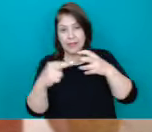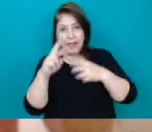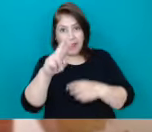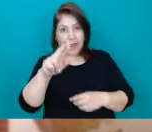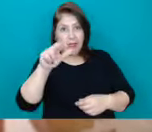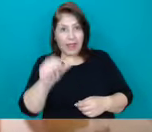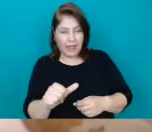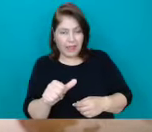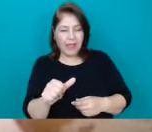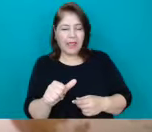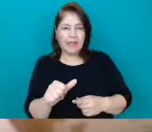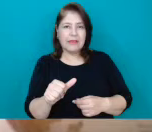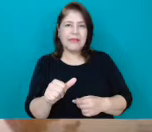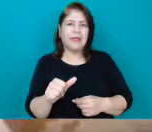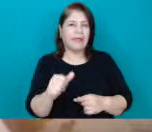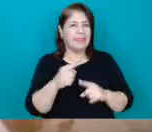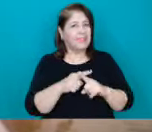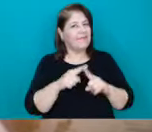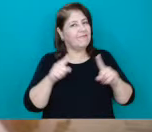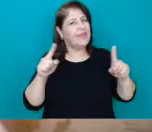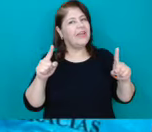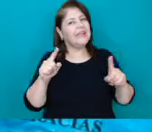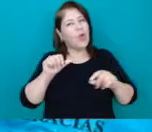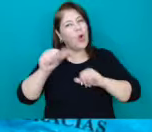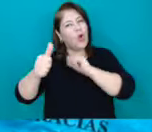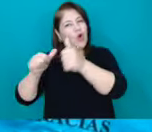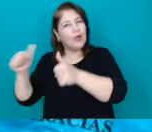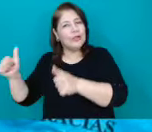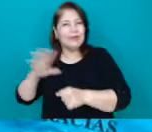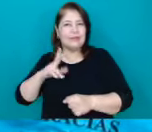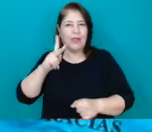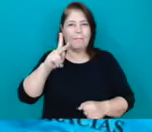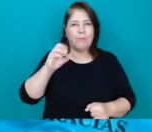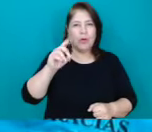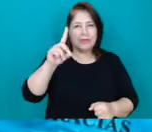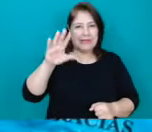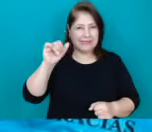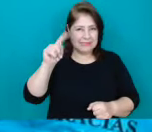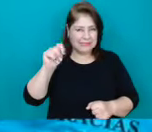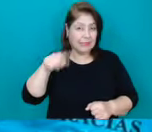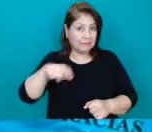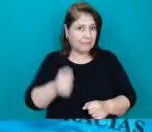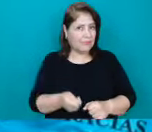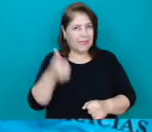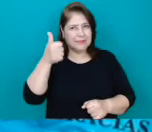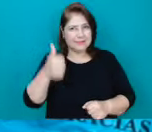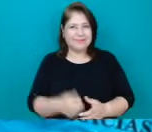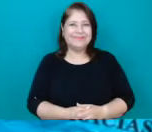Realidad alternativa. Mucho más que un simple podcast.